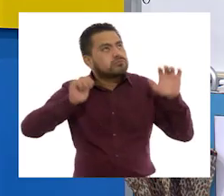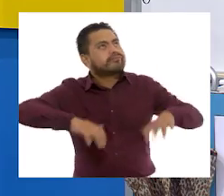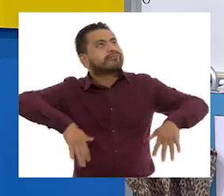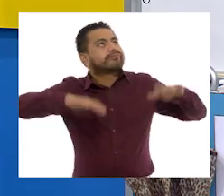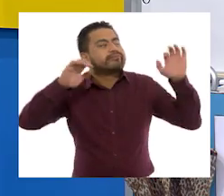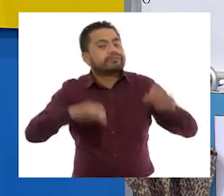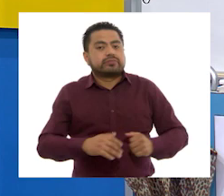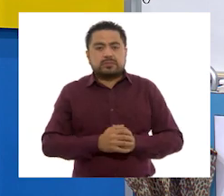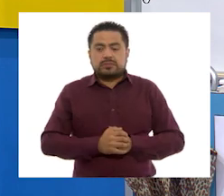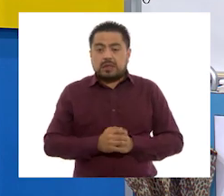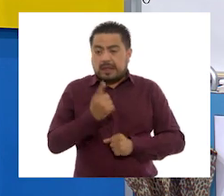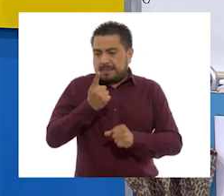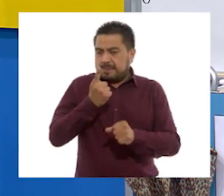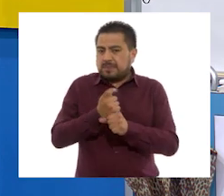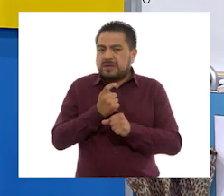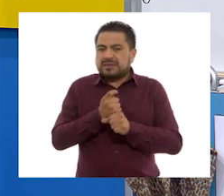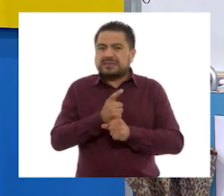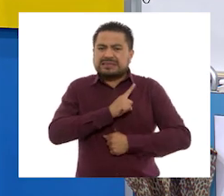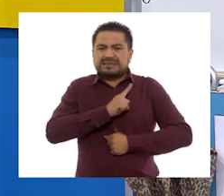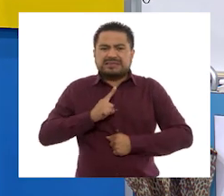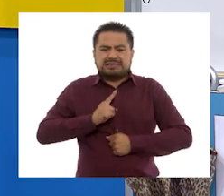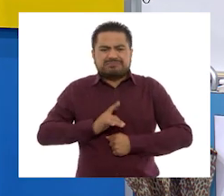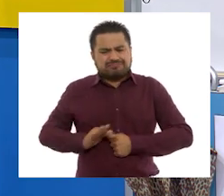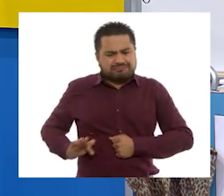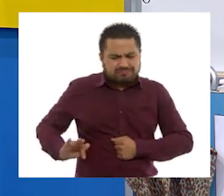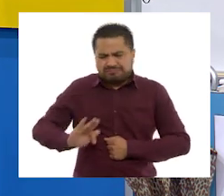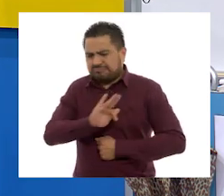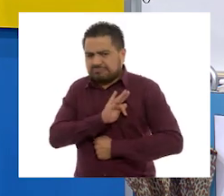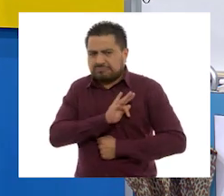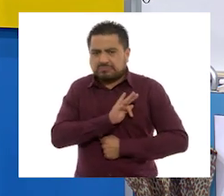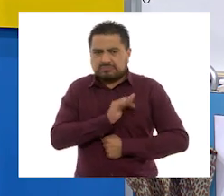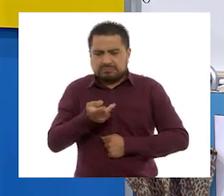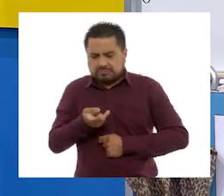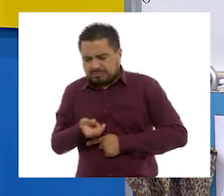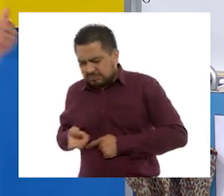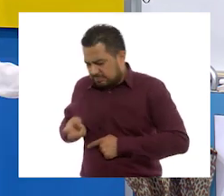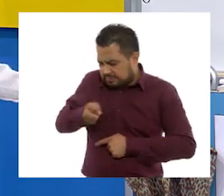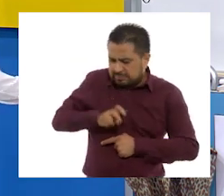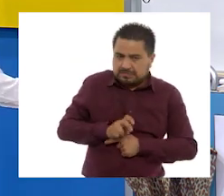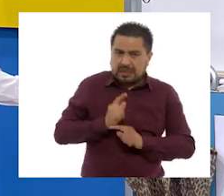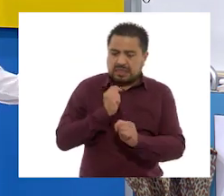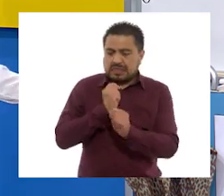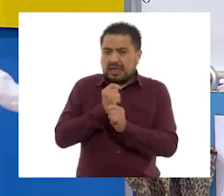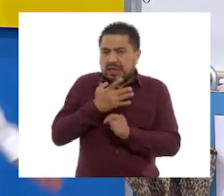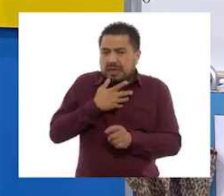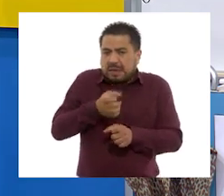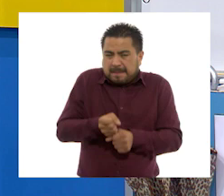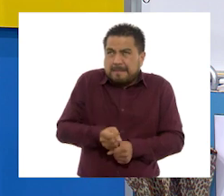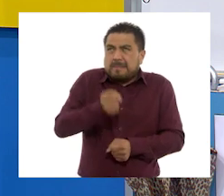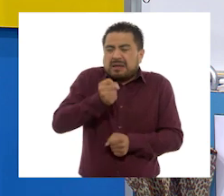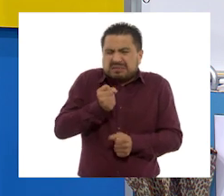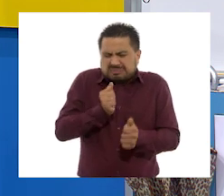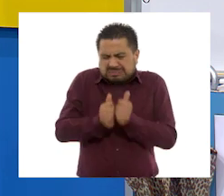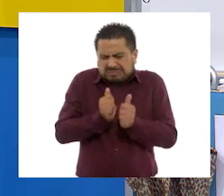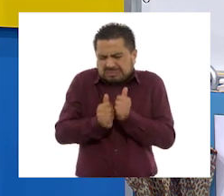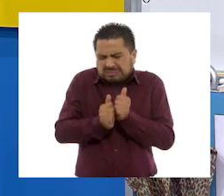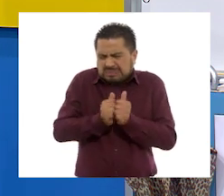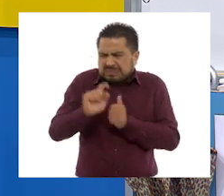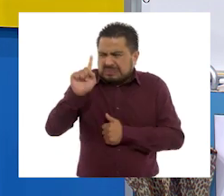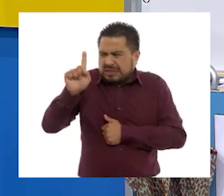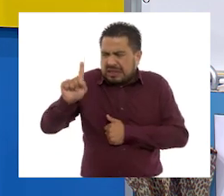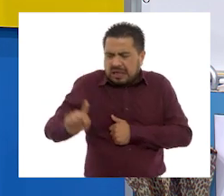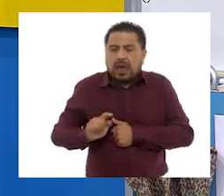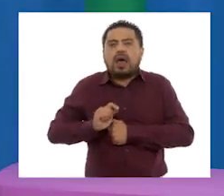Pues lo primero fue armarme de valor y tuve que bajarme del transporte con mi paraguas y correr hasta acá para no llegar